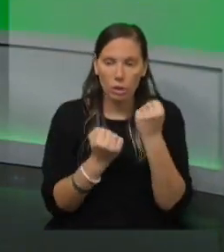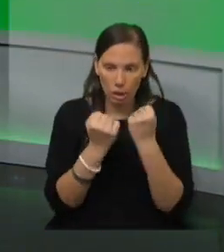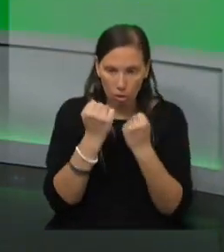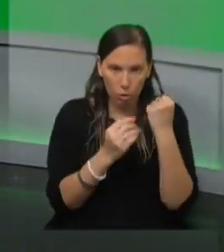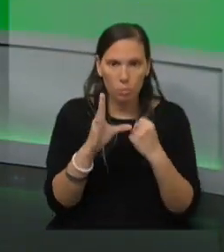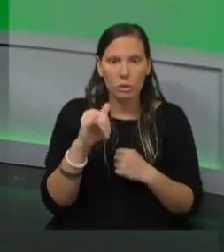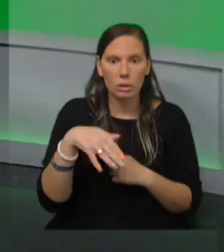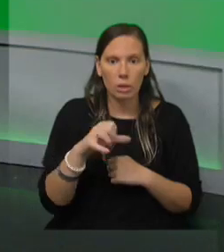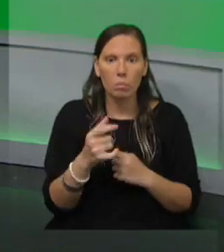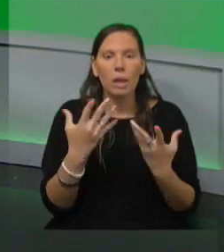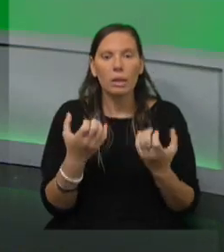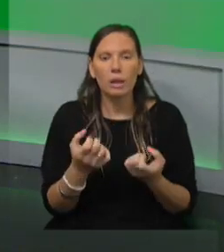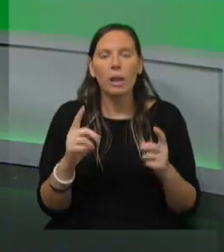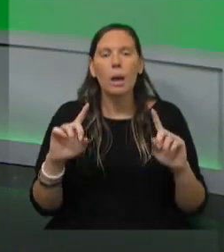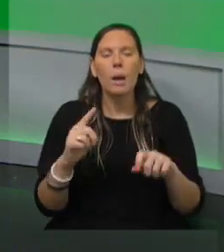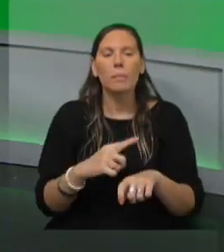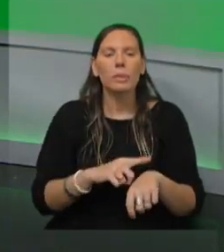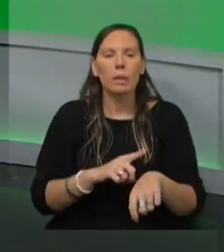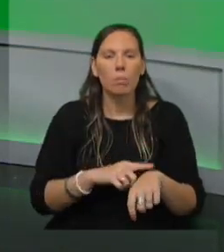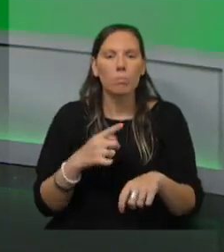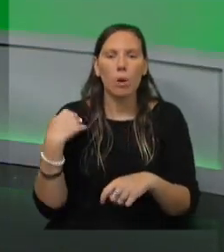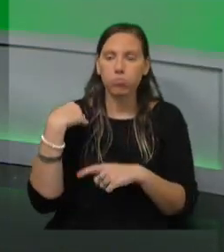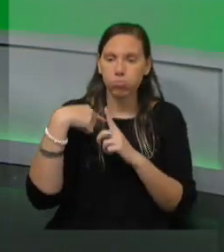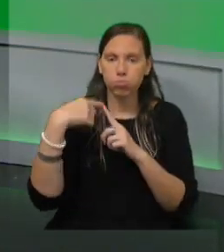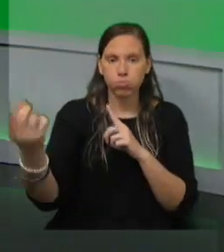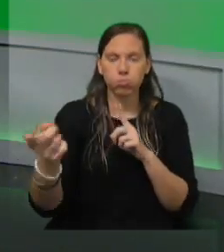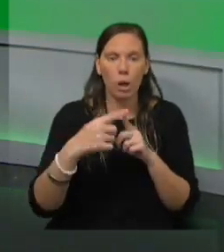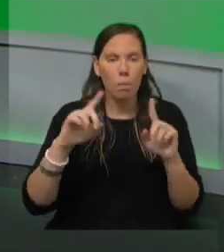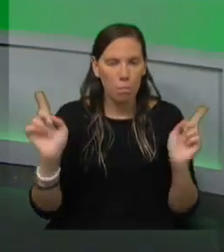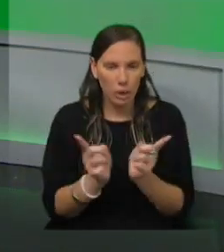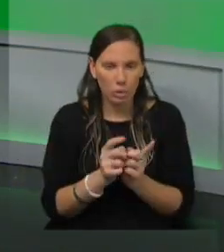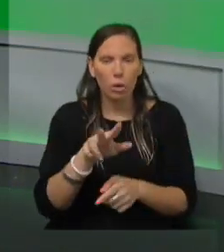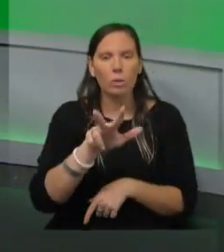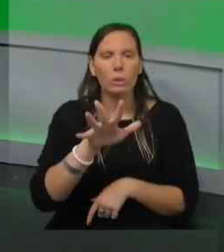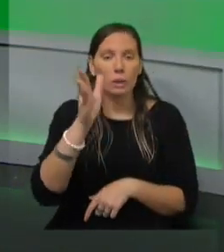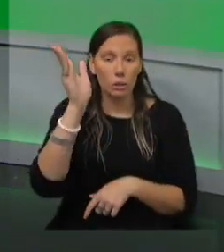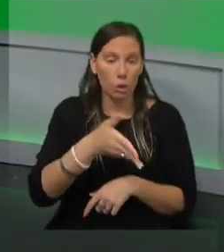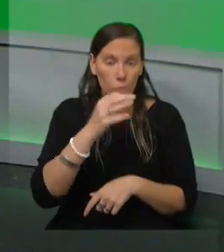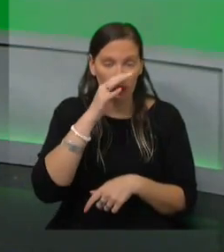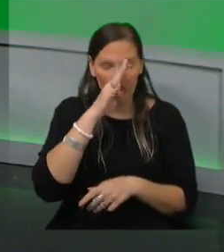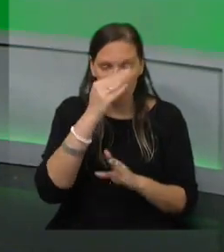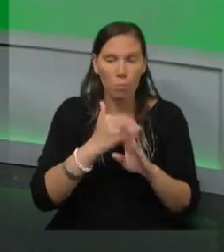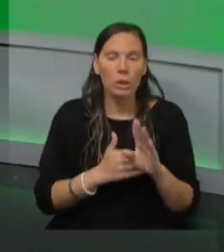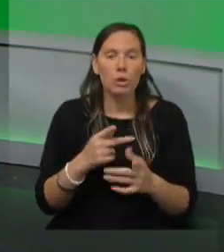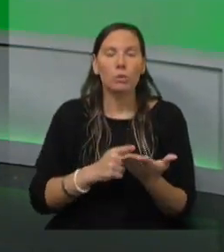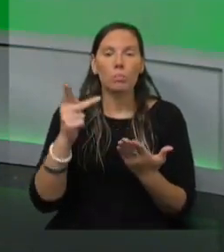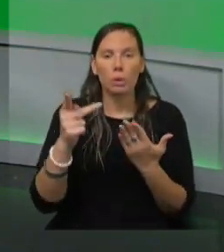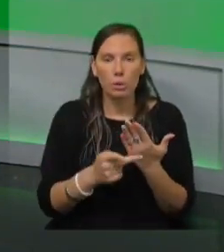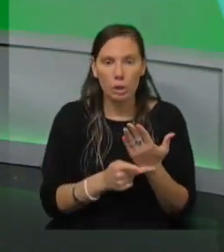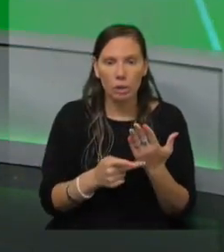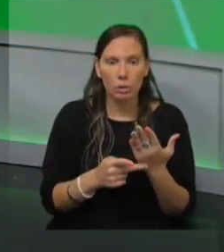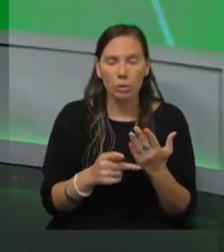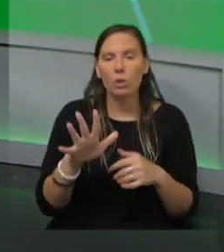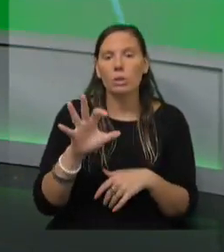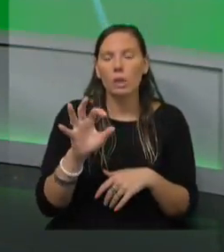disminuir el tiempo de viaje en el transporte del área metropolitana de Montevideo en un 35 por y se proyecta Un aumento de velocidad